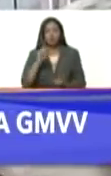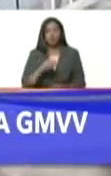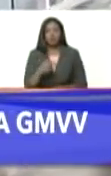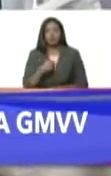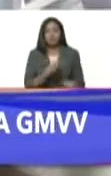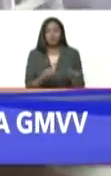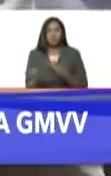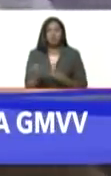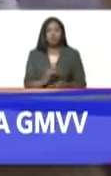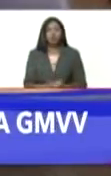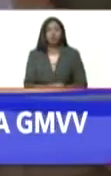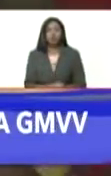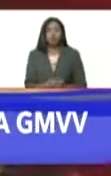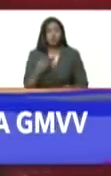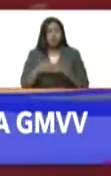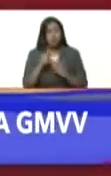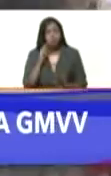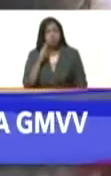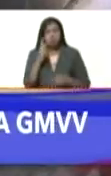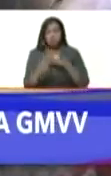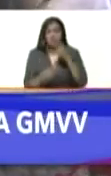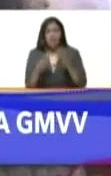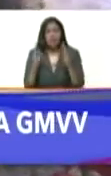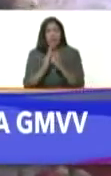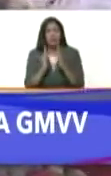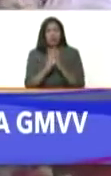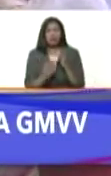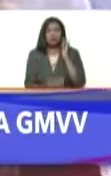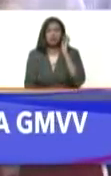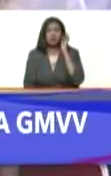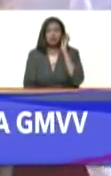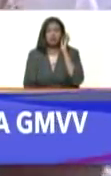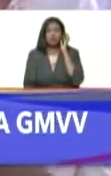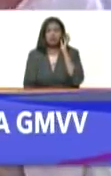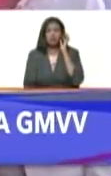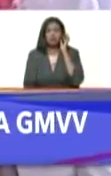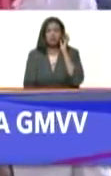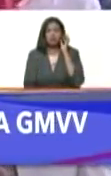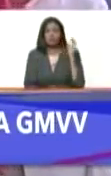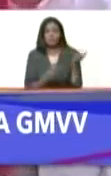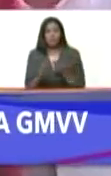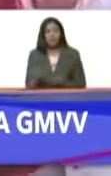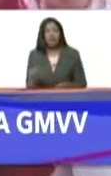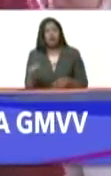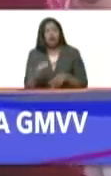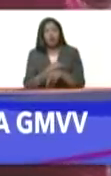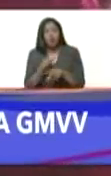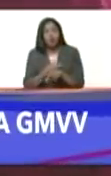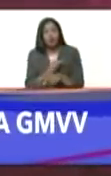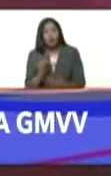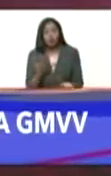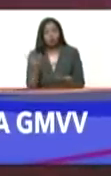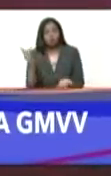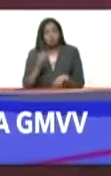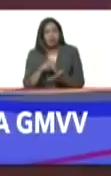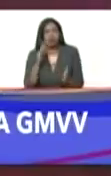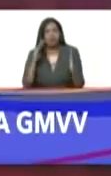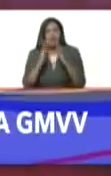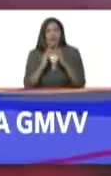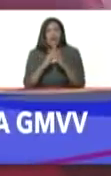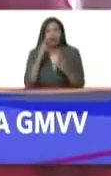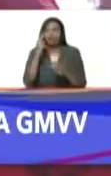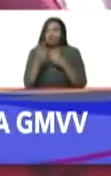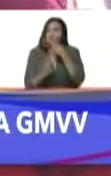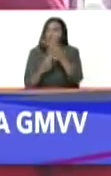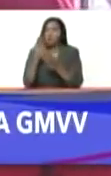bienvenido. Bueno, vamos adelante, pues, en este hogar. Véngase, gobernador, querido compañero. Aquí estamos entrando.